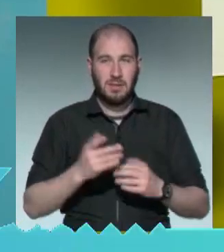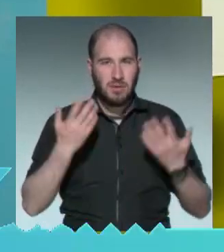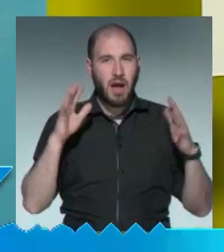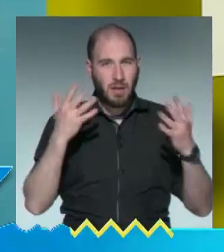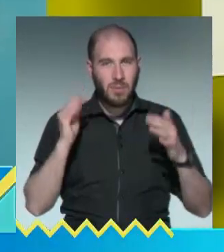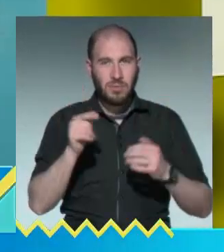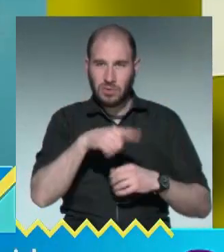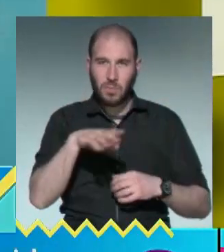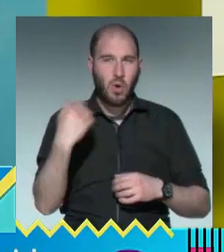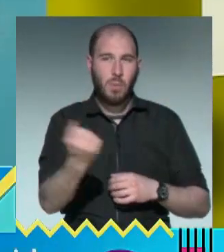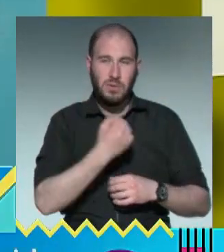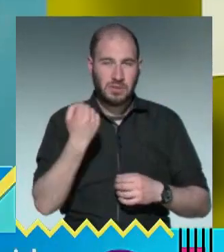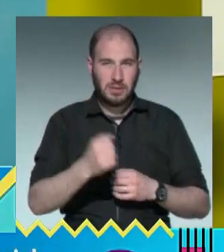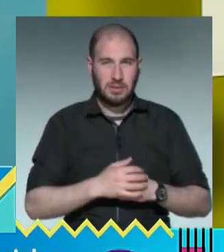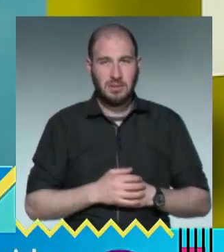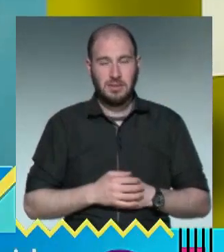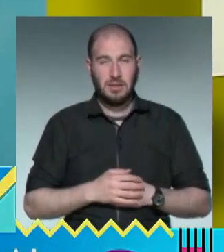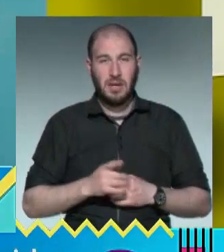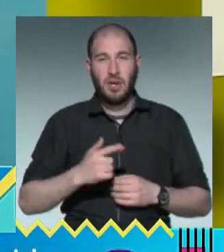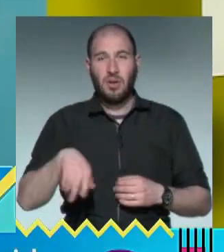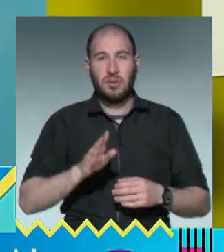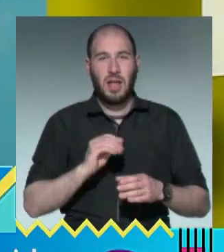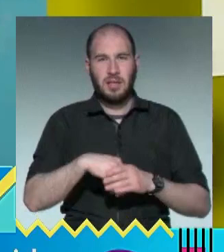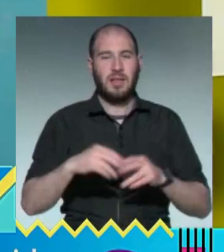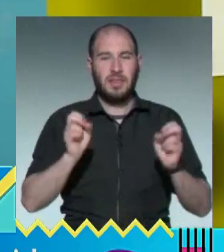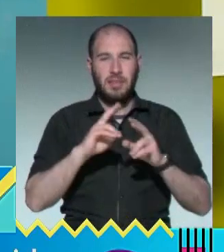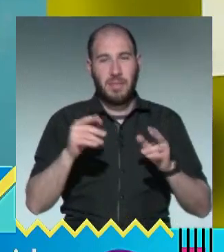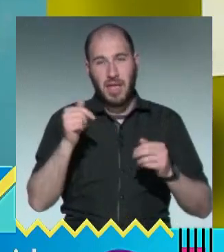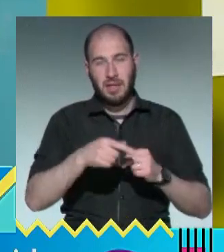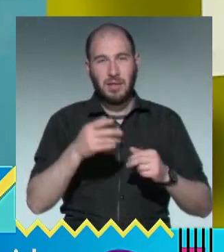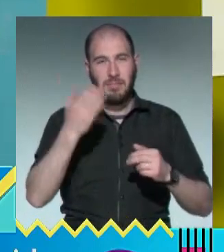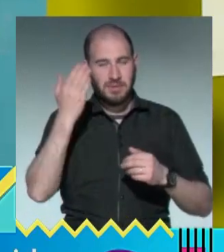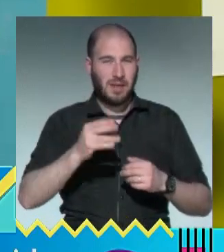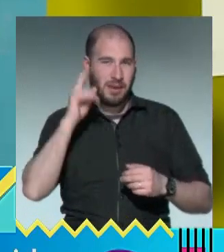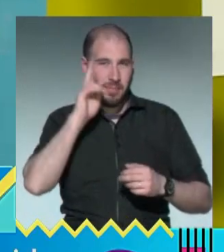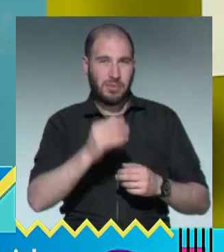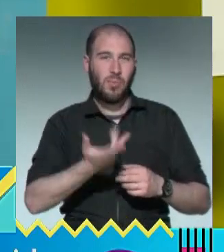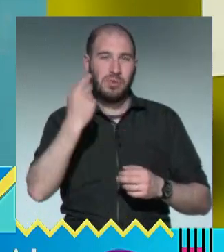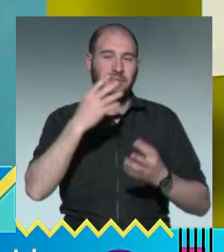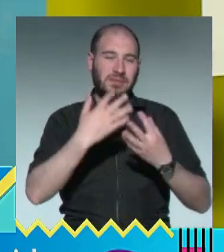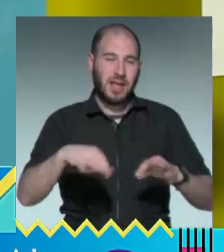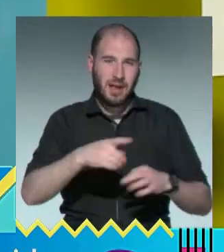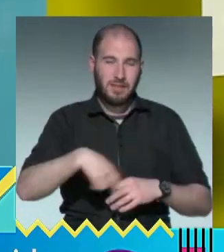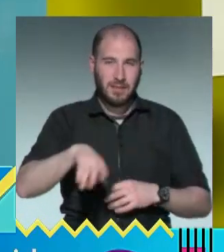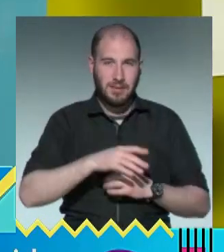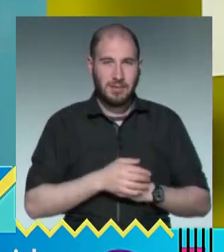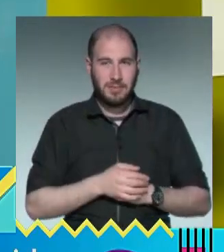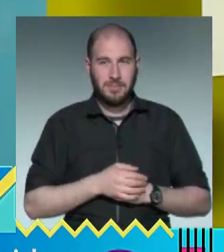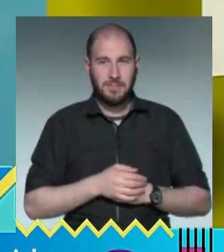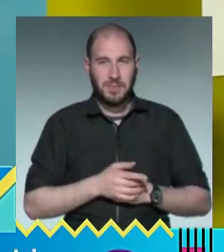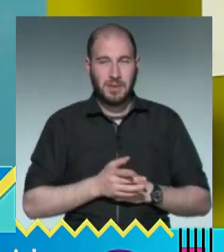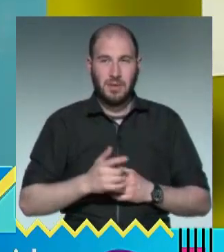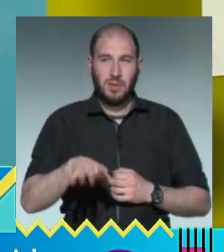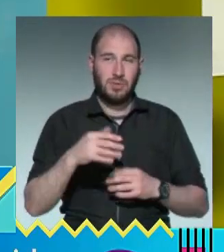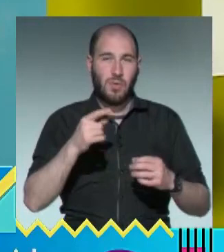aplaude, son parte fundamental, ¿sí? de nosotros en términos de esto, ¿no? Héroes que muchas veces nos salvan, ¿sí? Cuando hemos